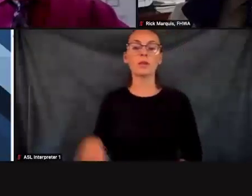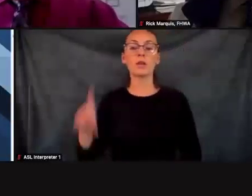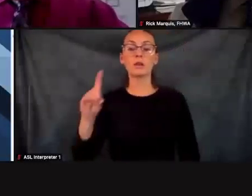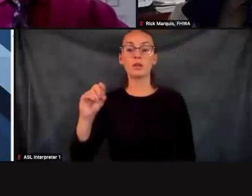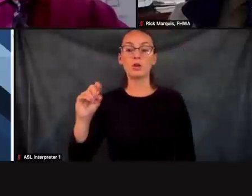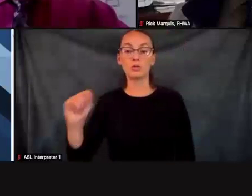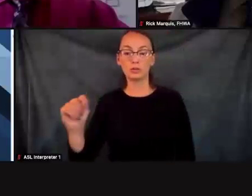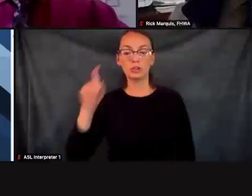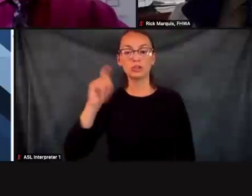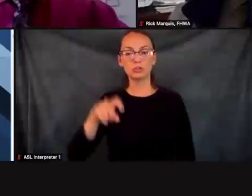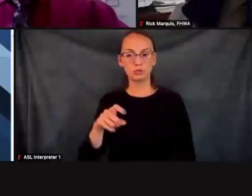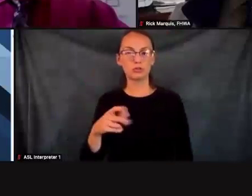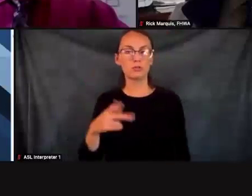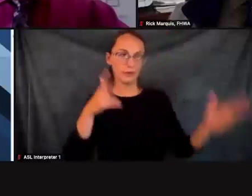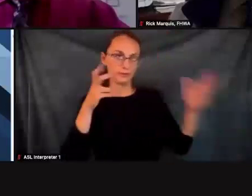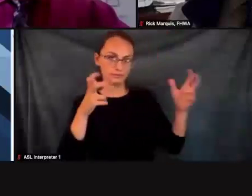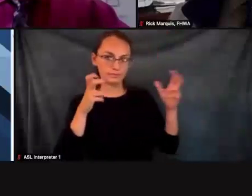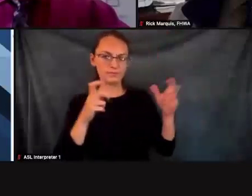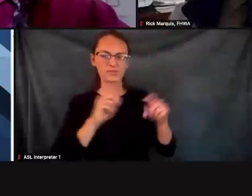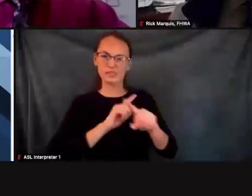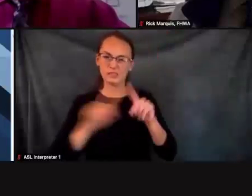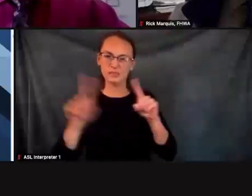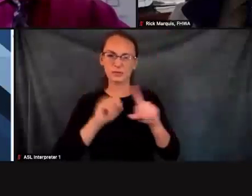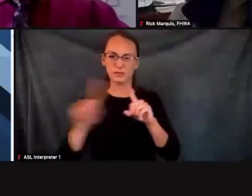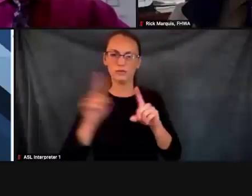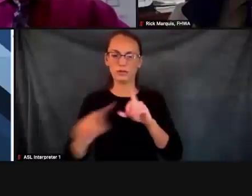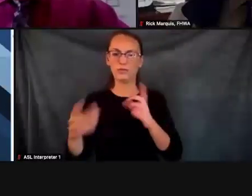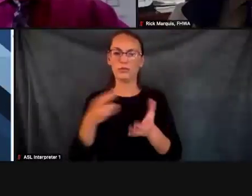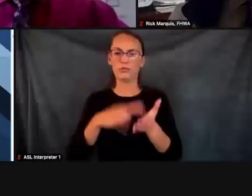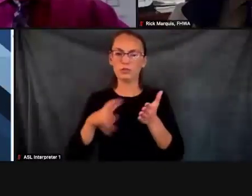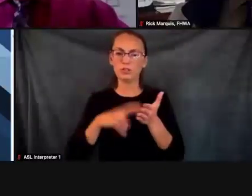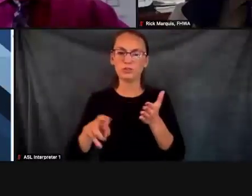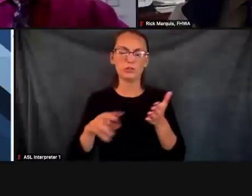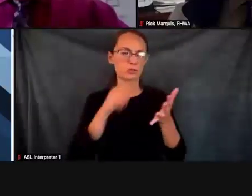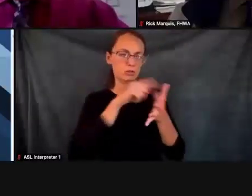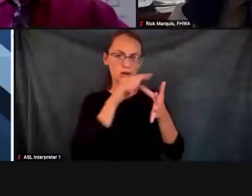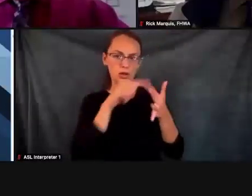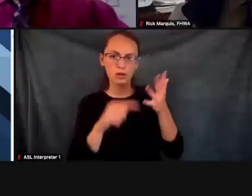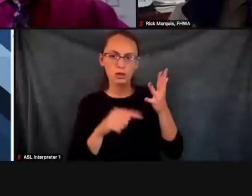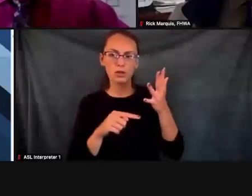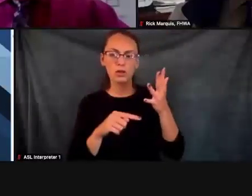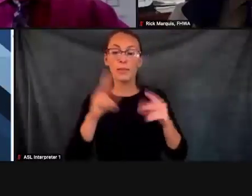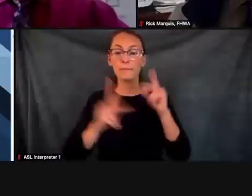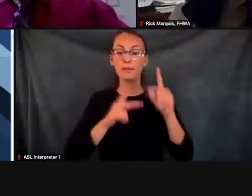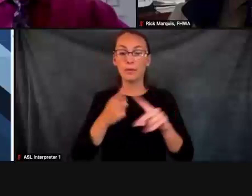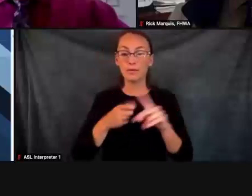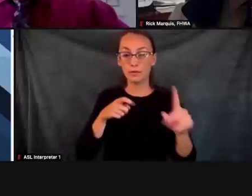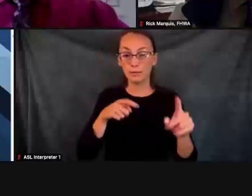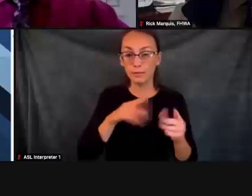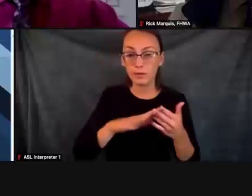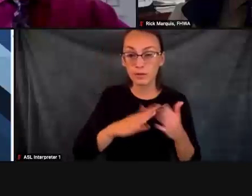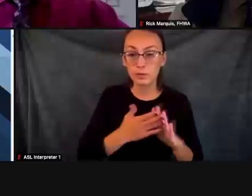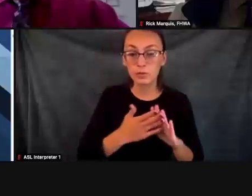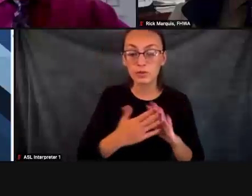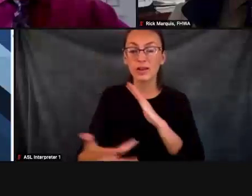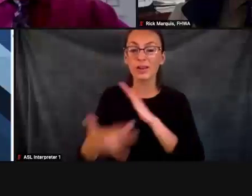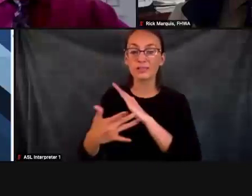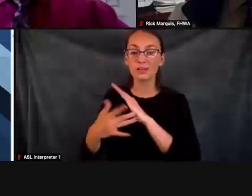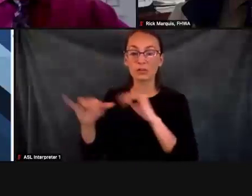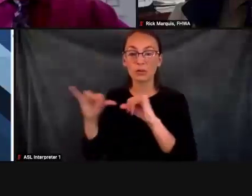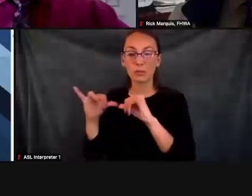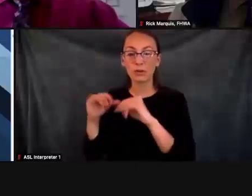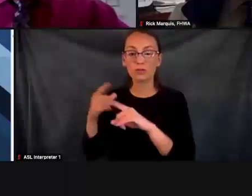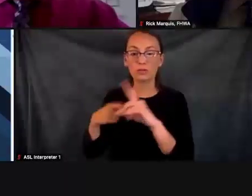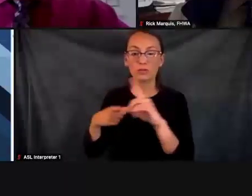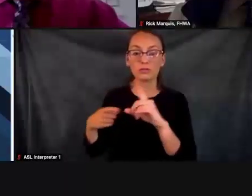sin gran costo. Hay que usar insumos y contribuciones de expertos en el campo y